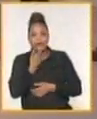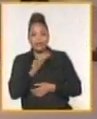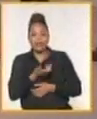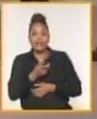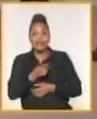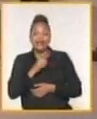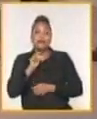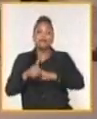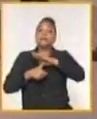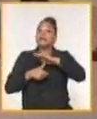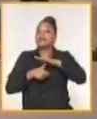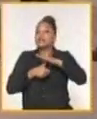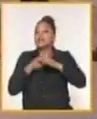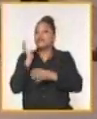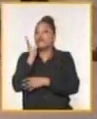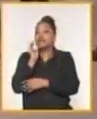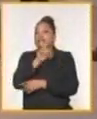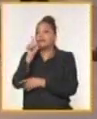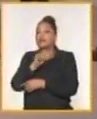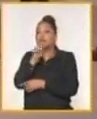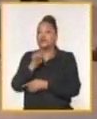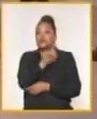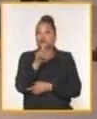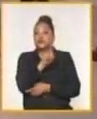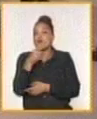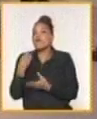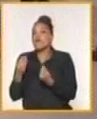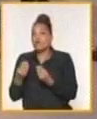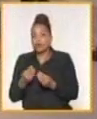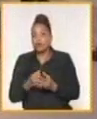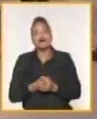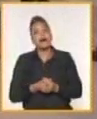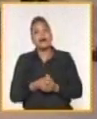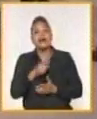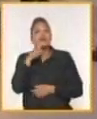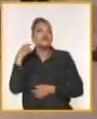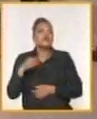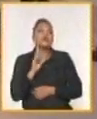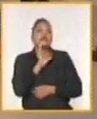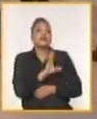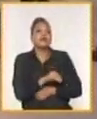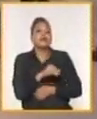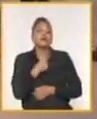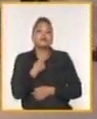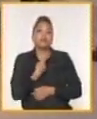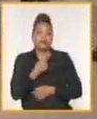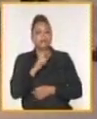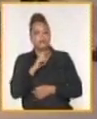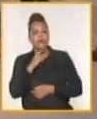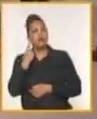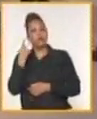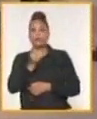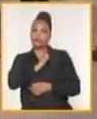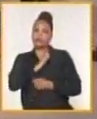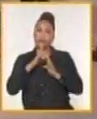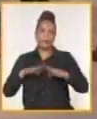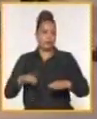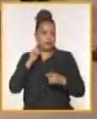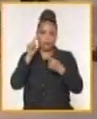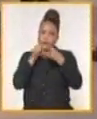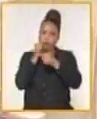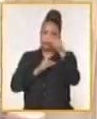en esa conferencia de prensa, le preguntaron muchísimo sobre... El problema es que Rusia dijo que iba... Rusia, mira, todo el mundo quiere la paz, menos